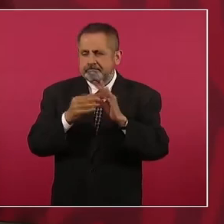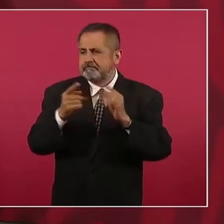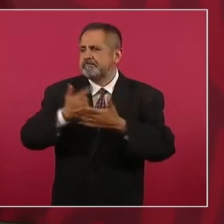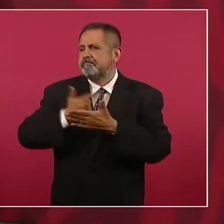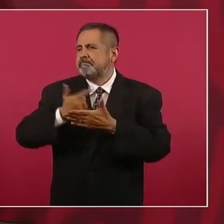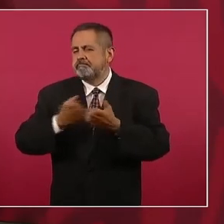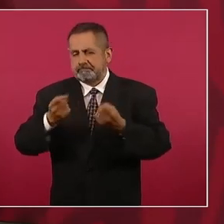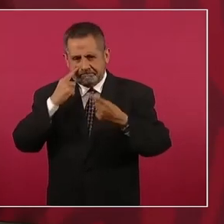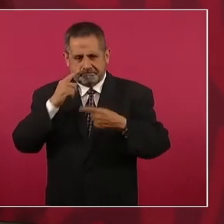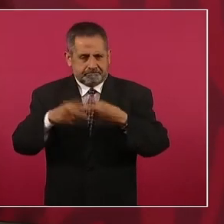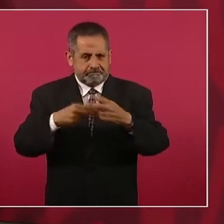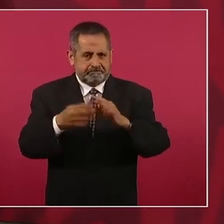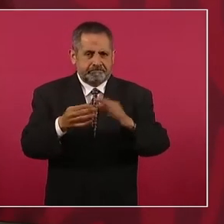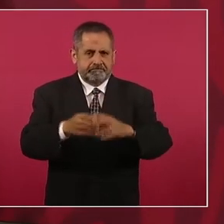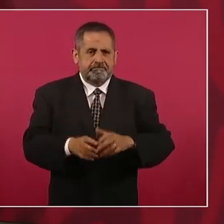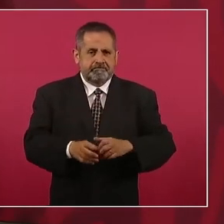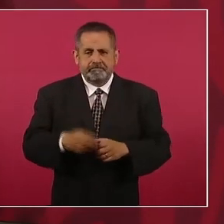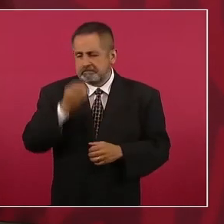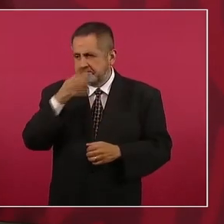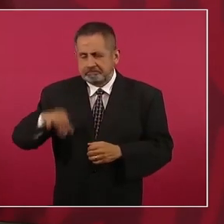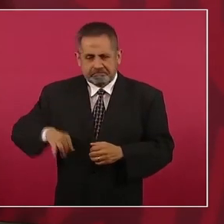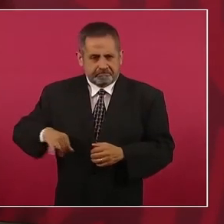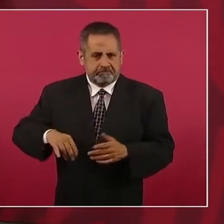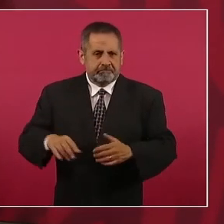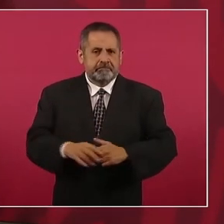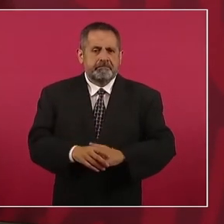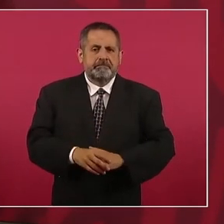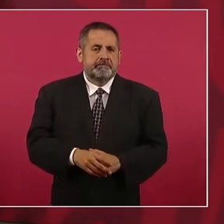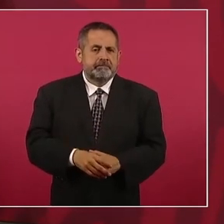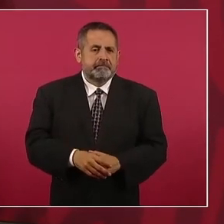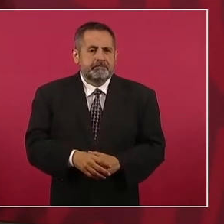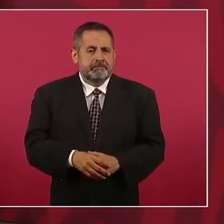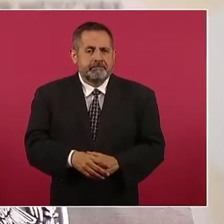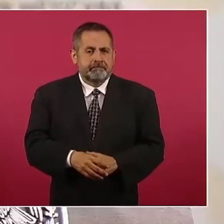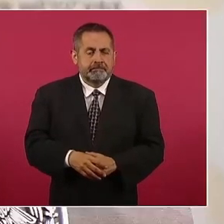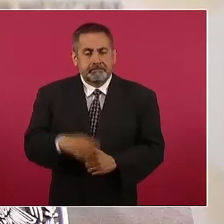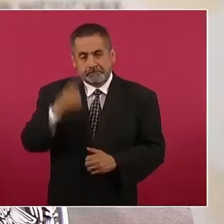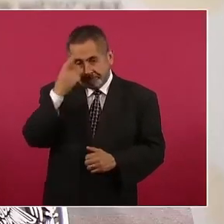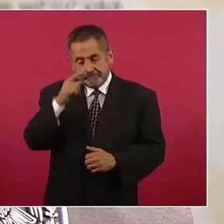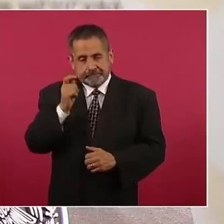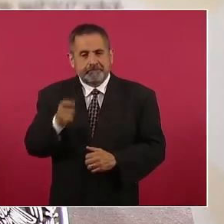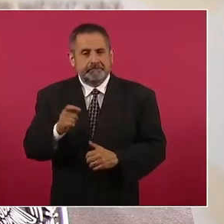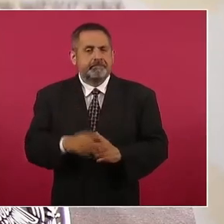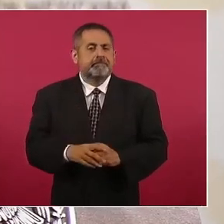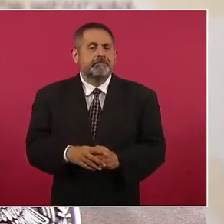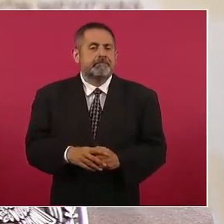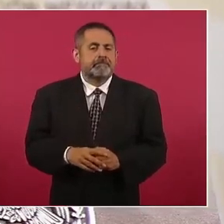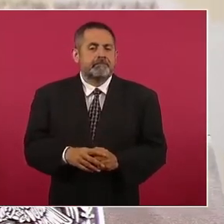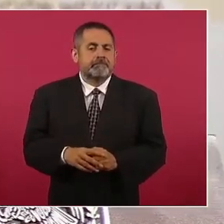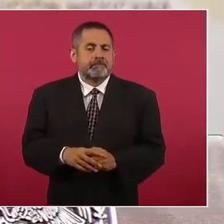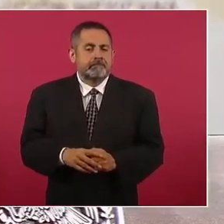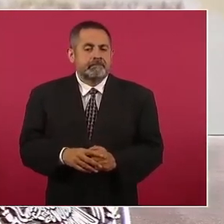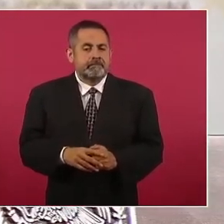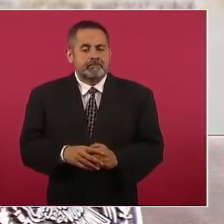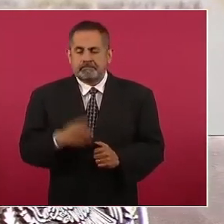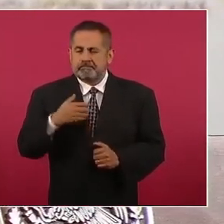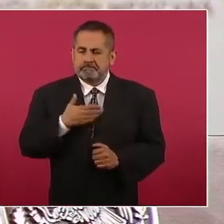cuenta, que es interesante. ¿Para qué planteo esto?